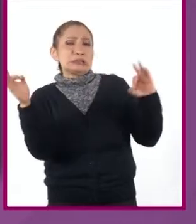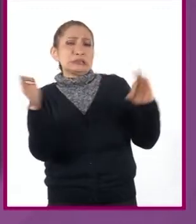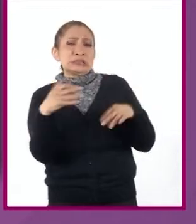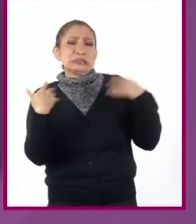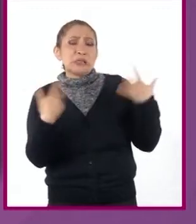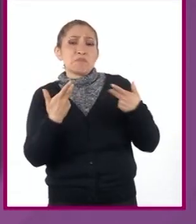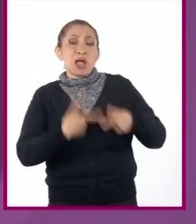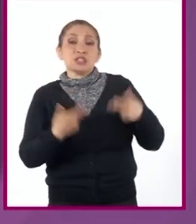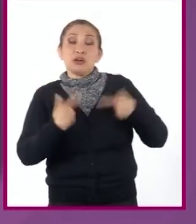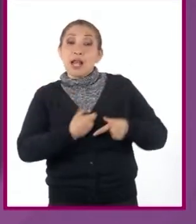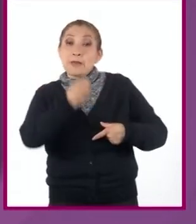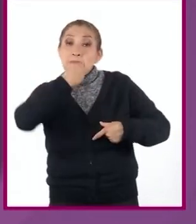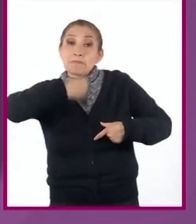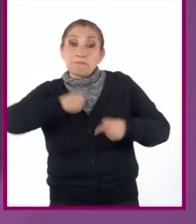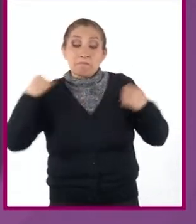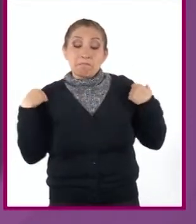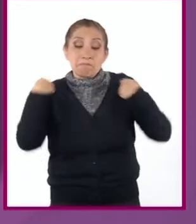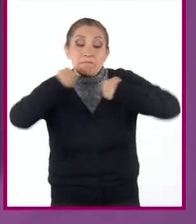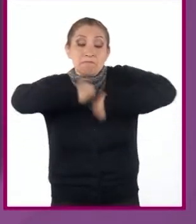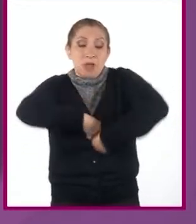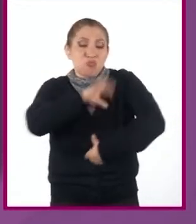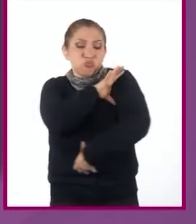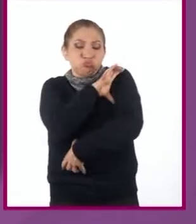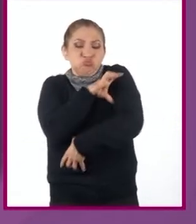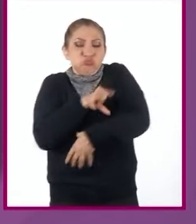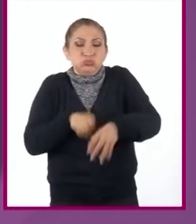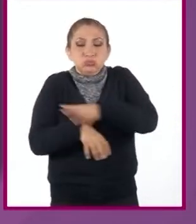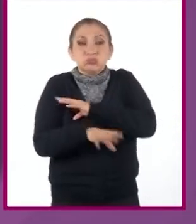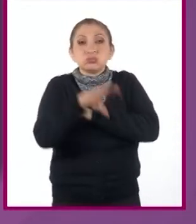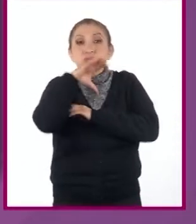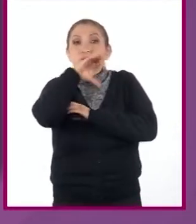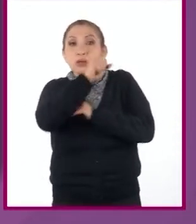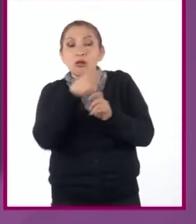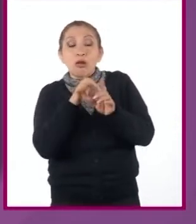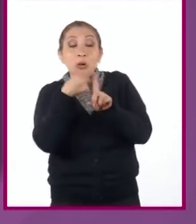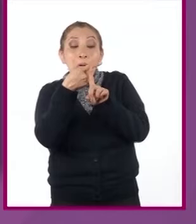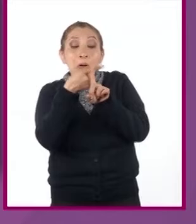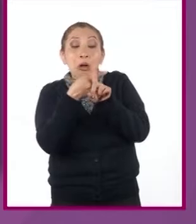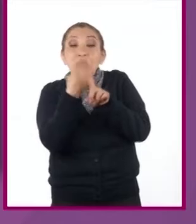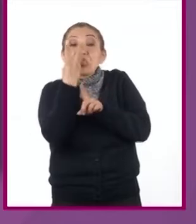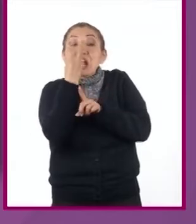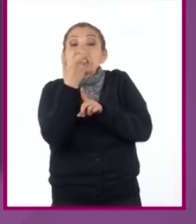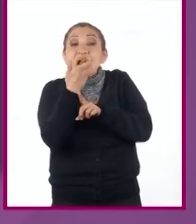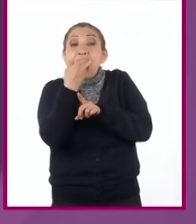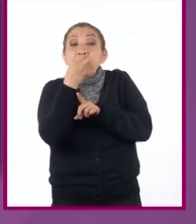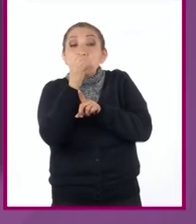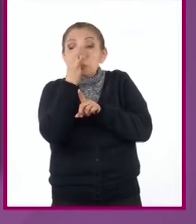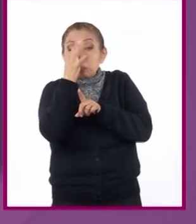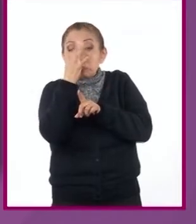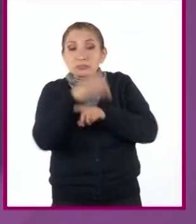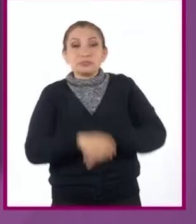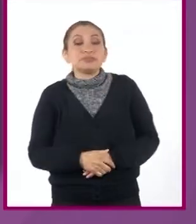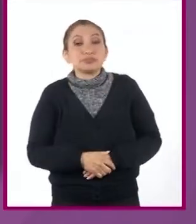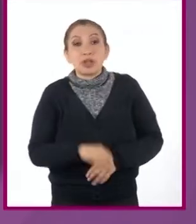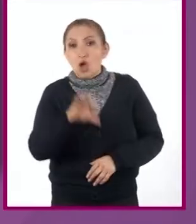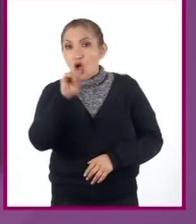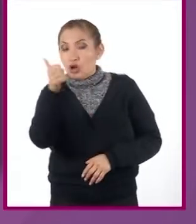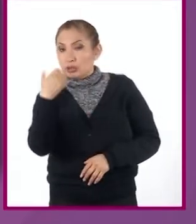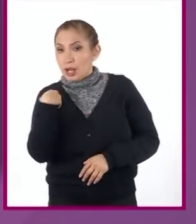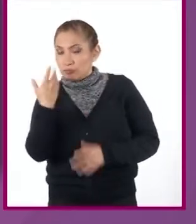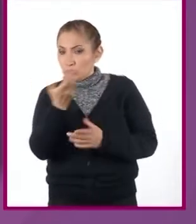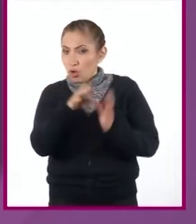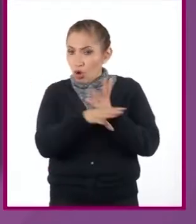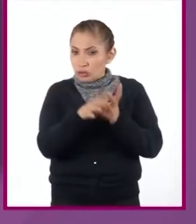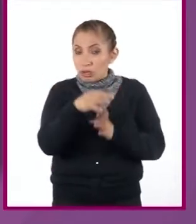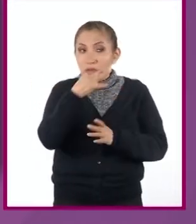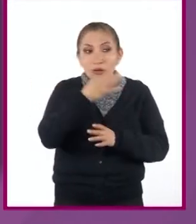que los pobladores tendrán que ponerse suéteres y chamarras porque la temperatura alcanzará apenas los 3 grados centígrados. En otro orden de ideas,